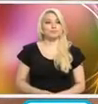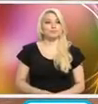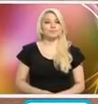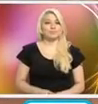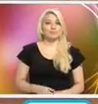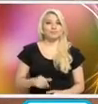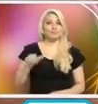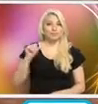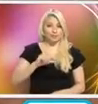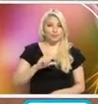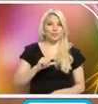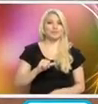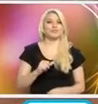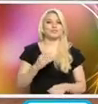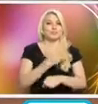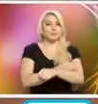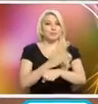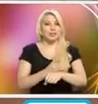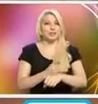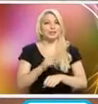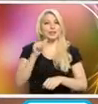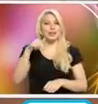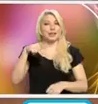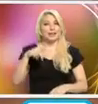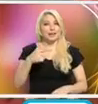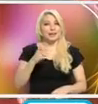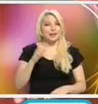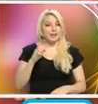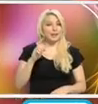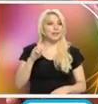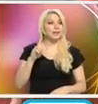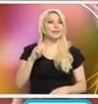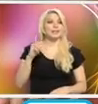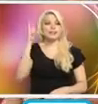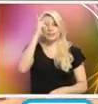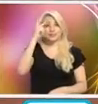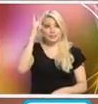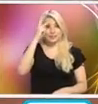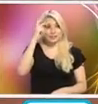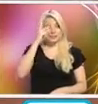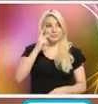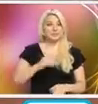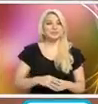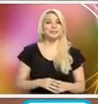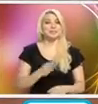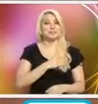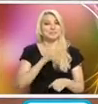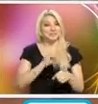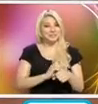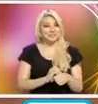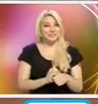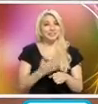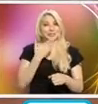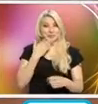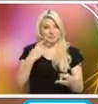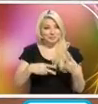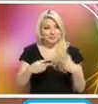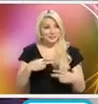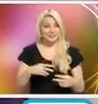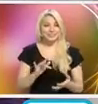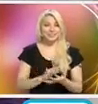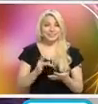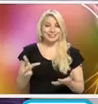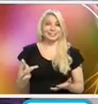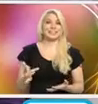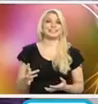El día de hoy nos acompaña Miguel Ángel de León Miranda, psicoterapeuta. Buenos días, Miguel Ángel. Mi querido Enrique, ¿cómo estás? Gracias por estar aquí con nosotros. Gracias